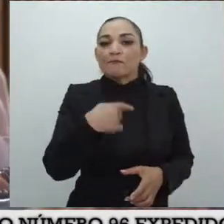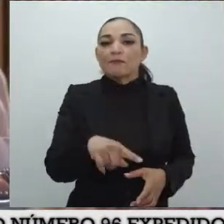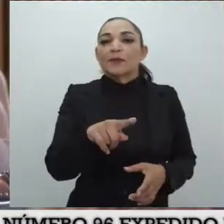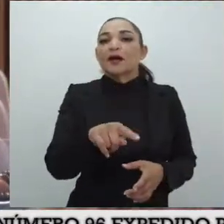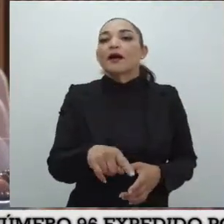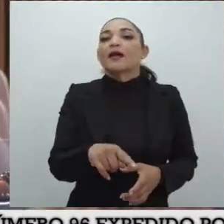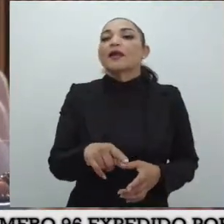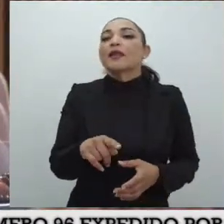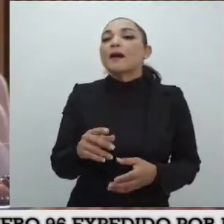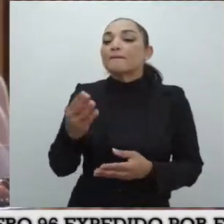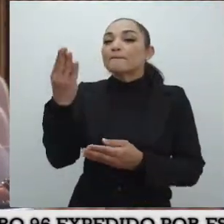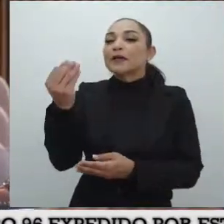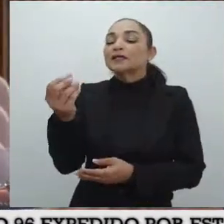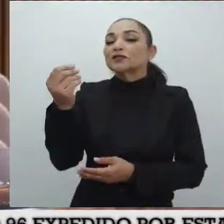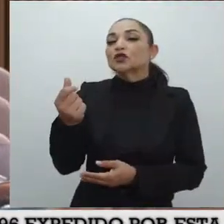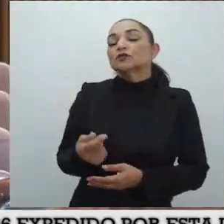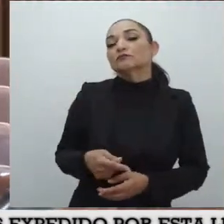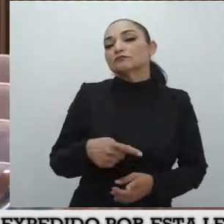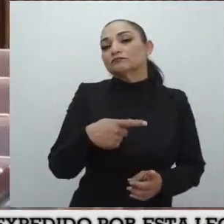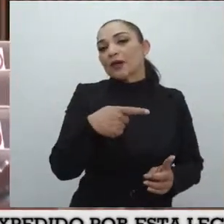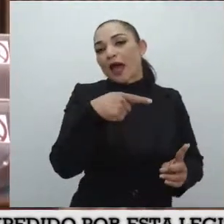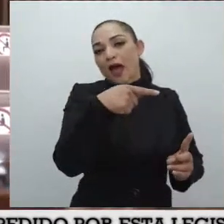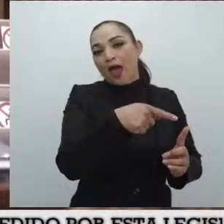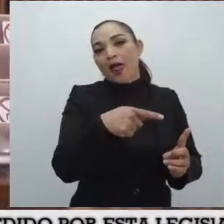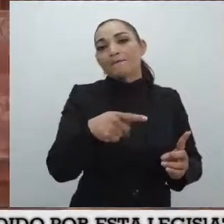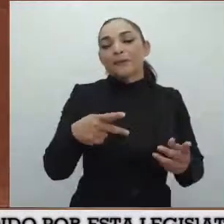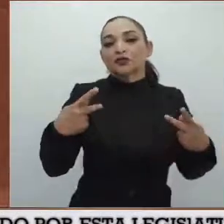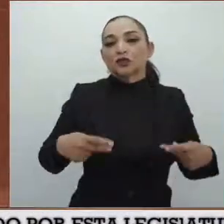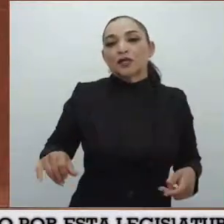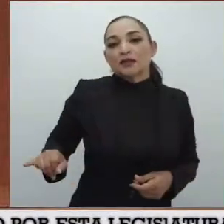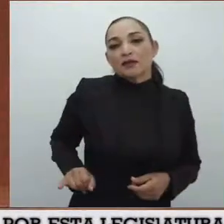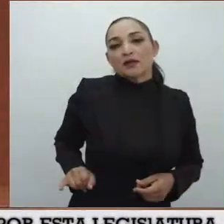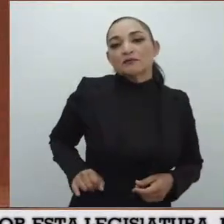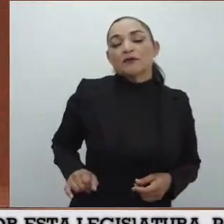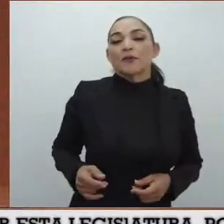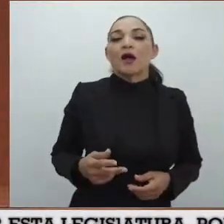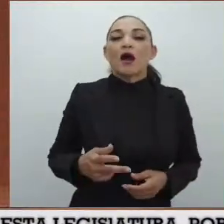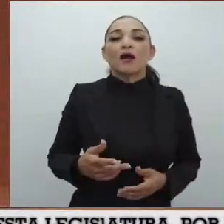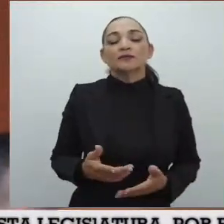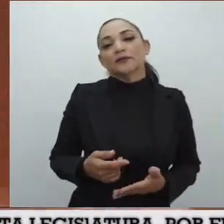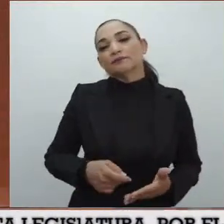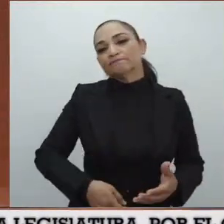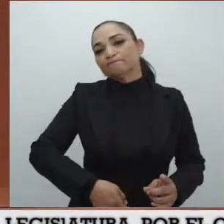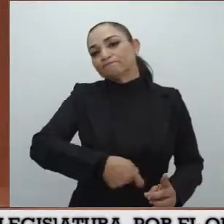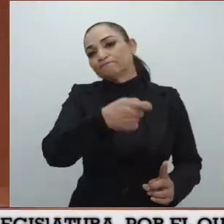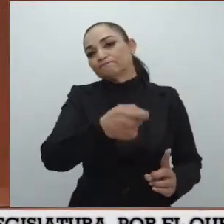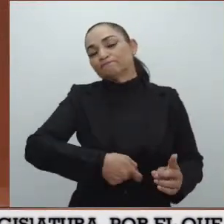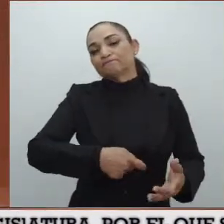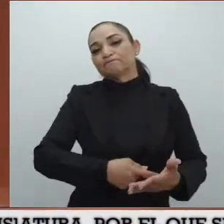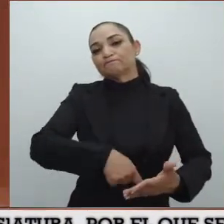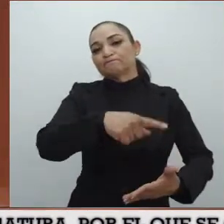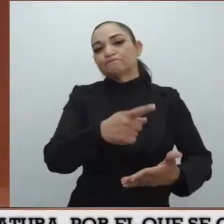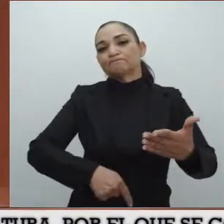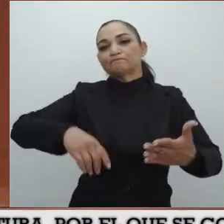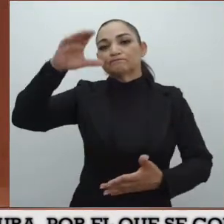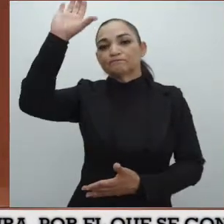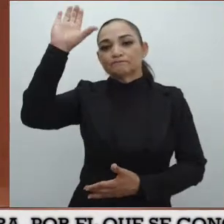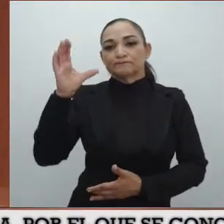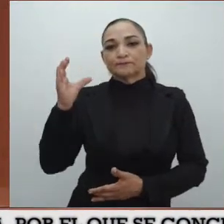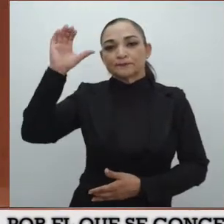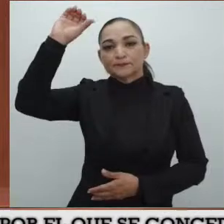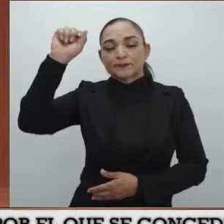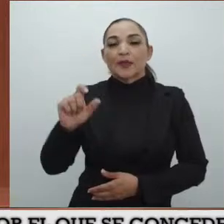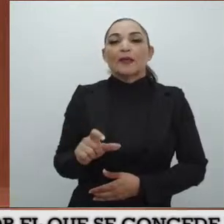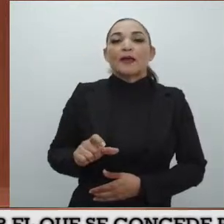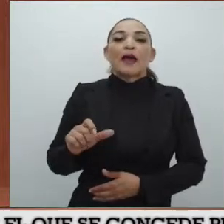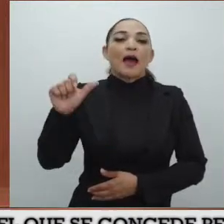por parte del interesado. Sin otro tema particular por el momento, le envío un cordial saludo. Atentamente, Culiacán Rosales, Sinaloa, a 26